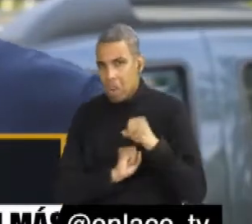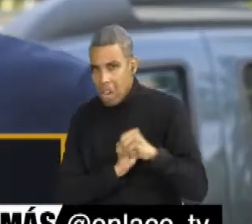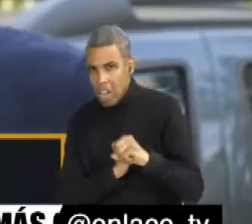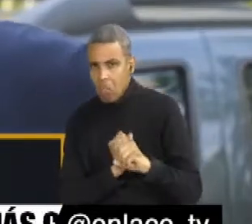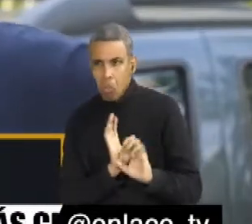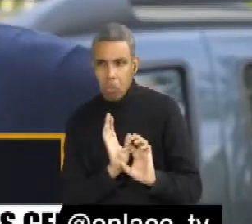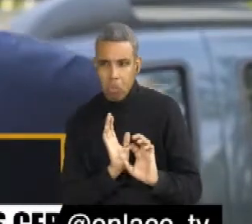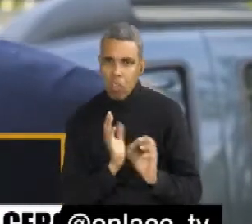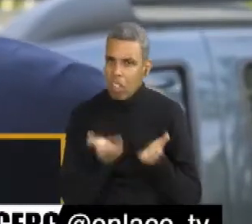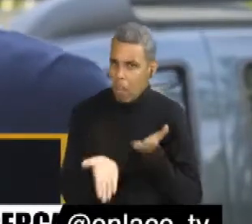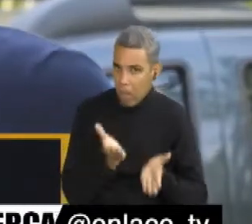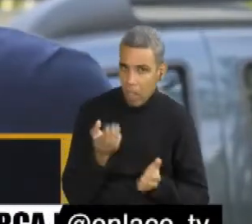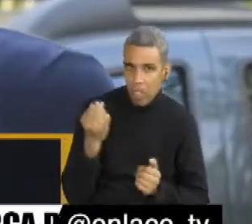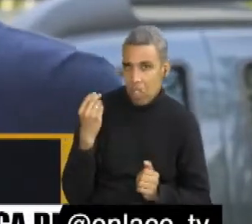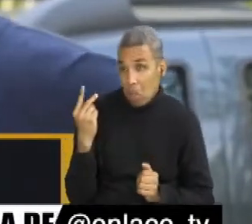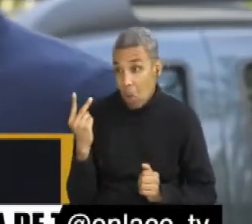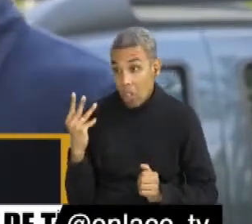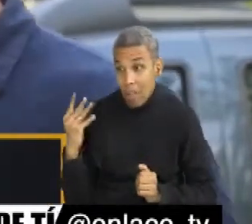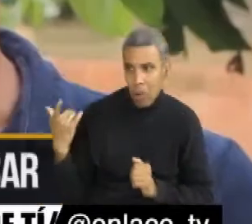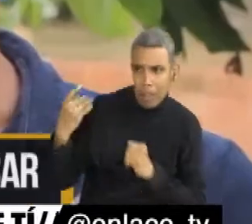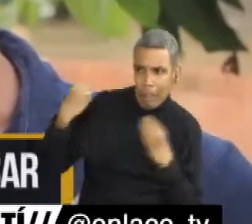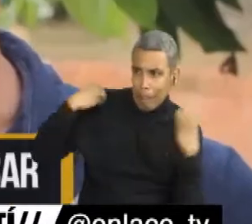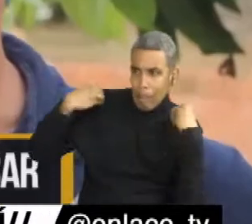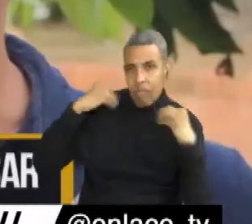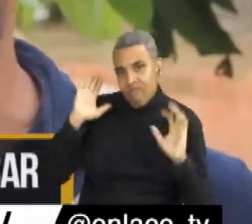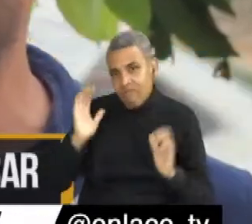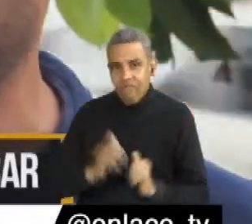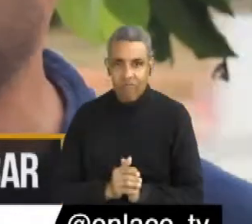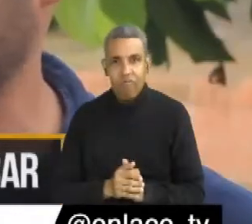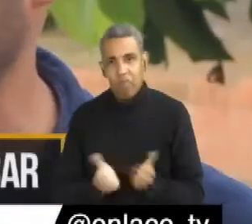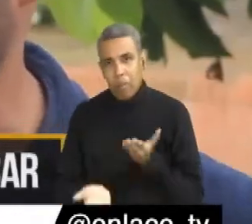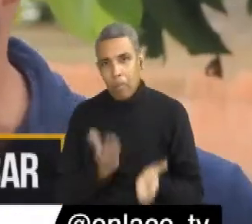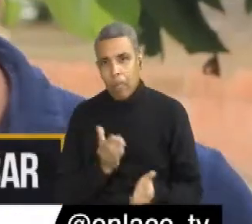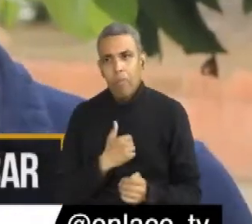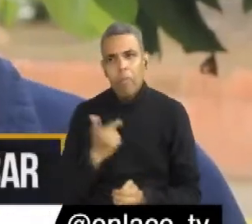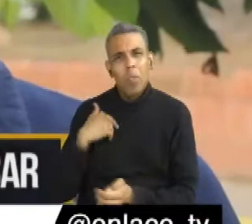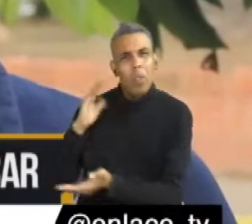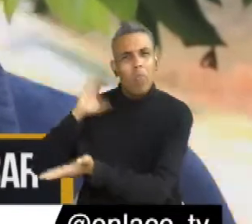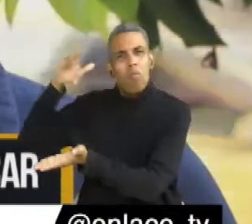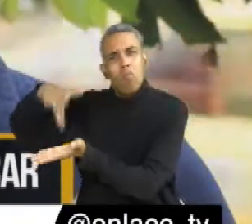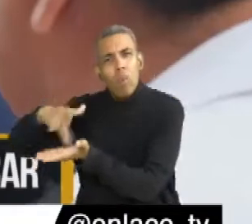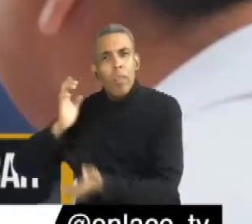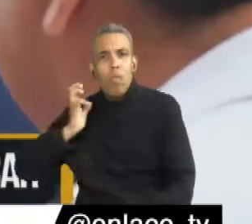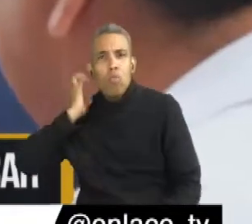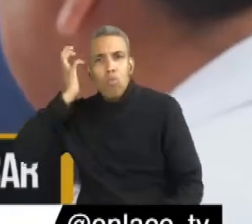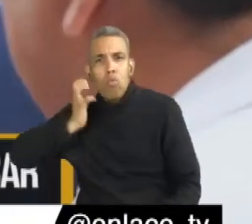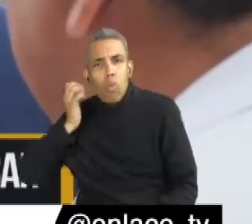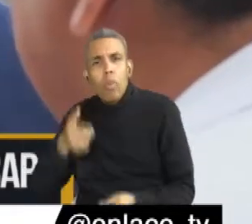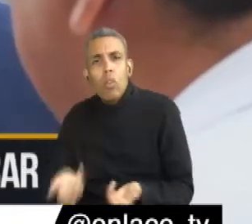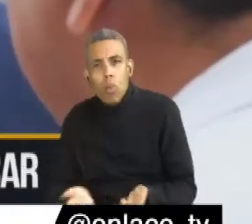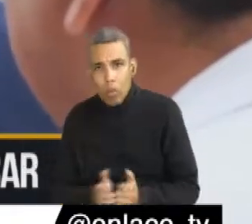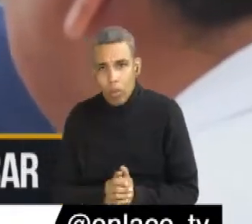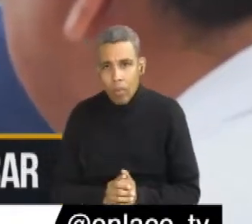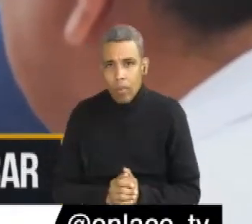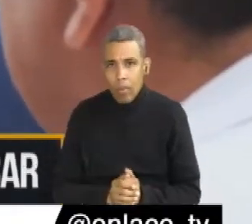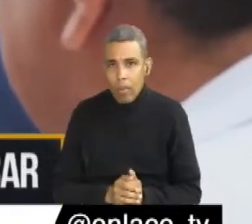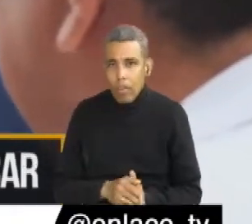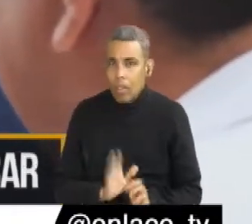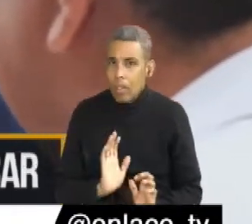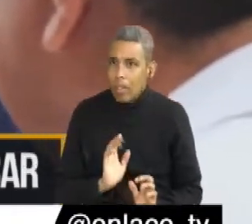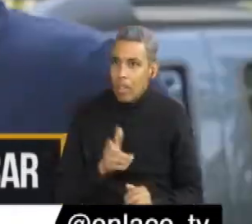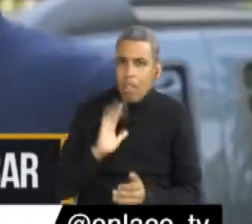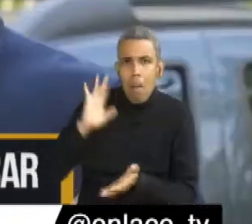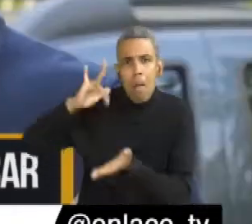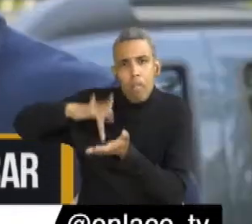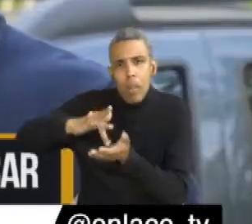Entonces, sí, es una trayectoria curiosa. Y sobre su llegada a Londres explicó que lo hizo para aprender inglés y que se quedó en el mundo del cine.